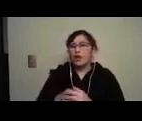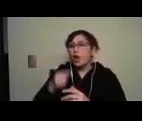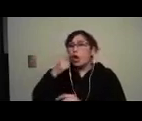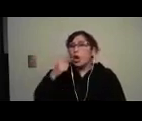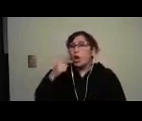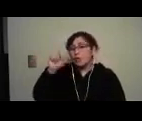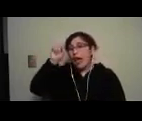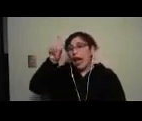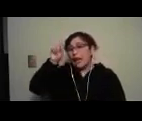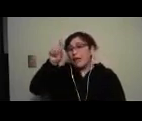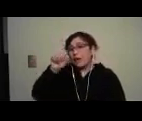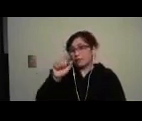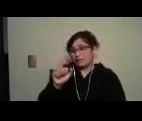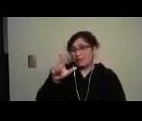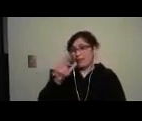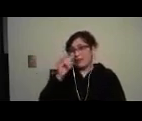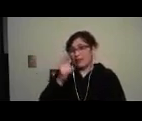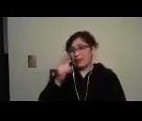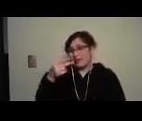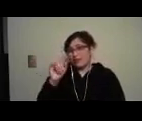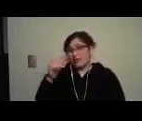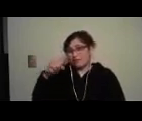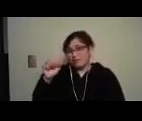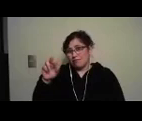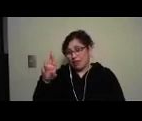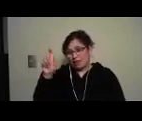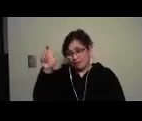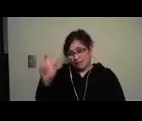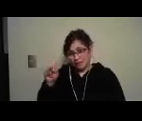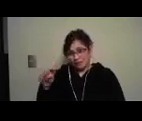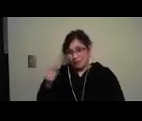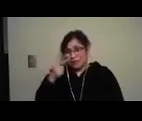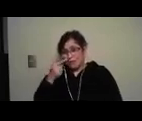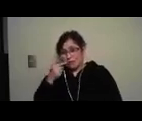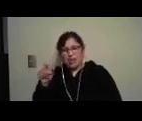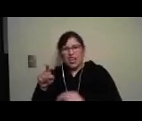un neurocientífico, ya encontró básicamente la imagen que está,